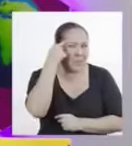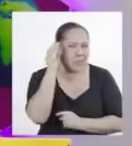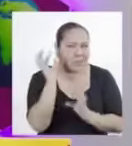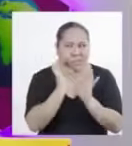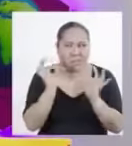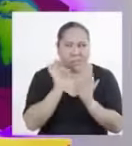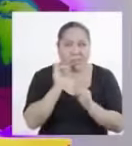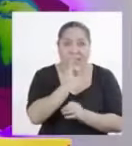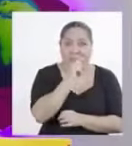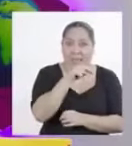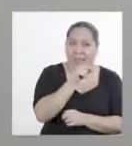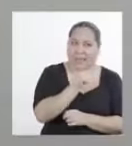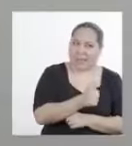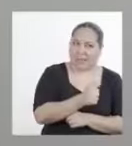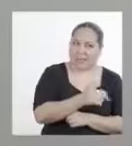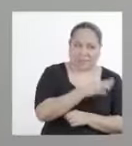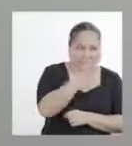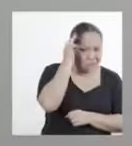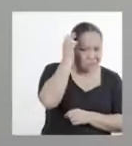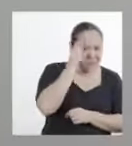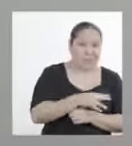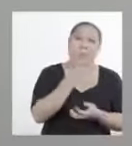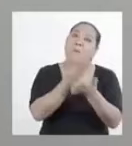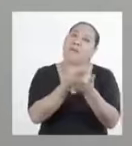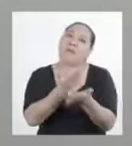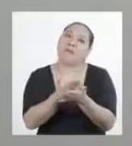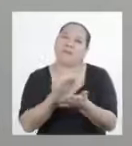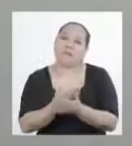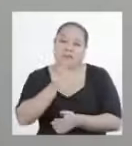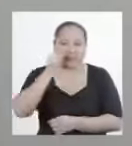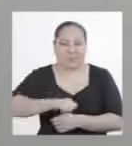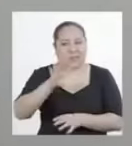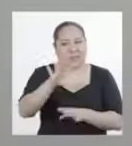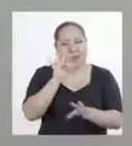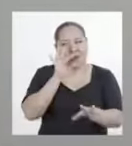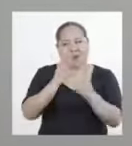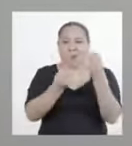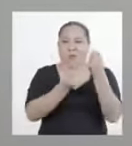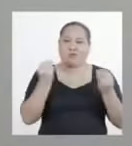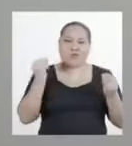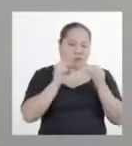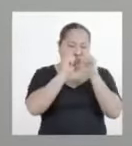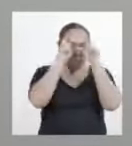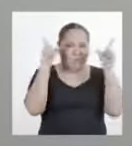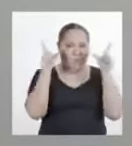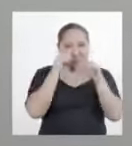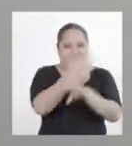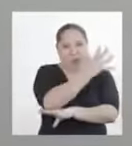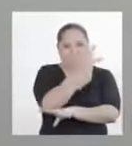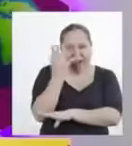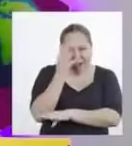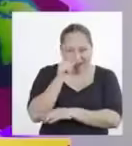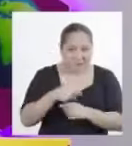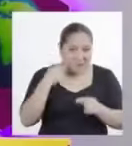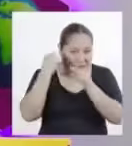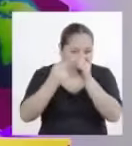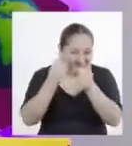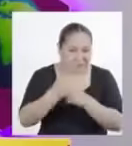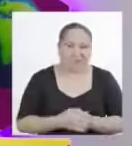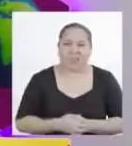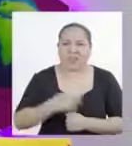piense que no tiene nadita de inca Pues que verifique Que seguro encuentra muchas sorpresas en su árbol genealógico Y para